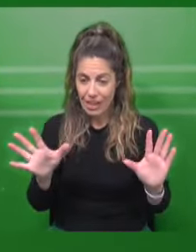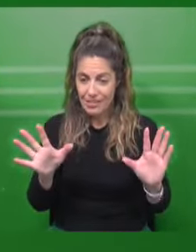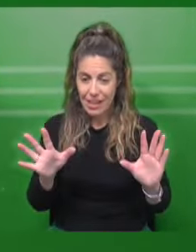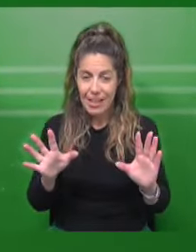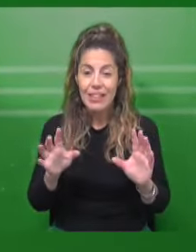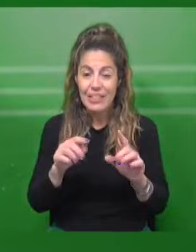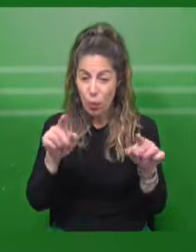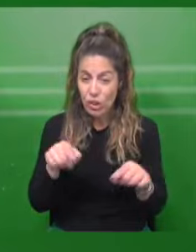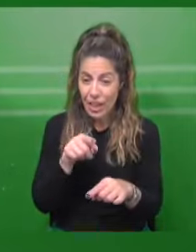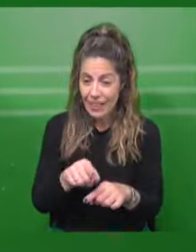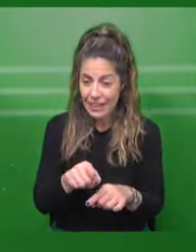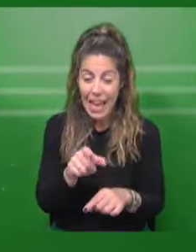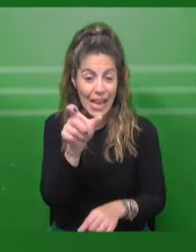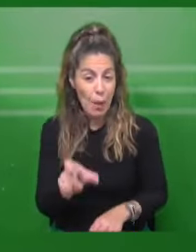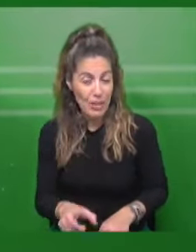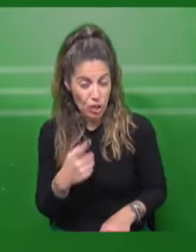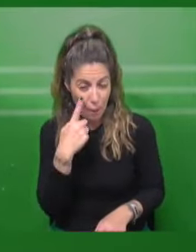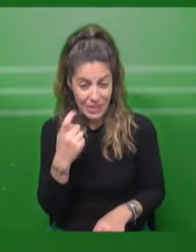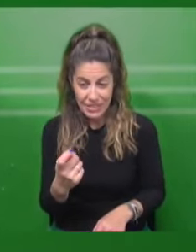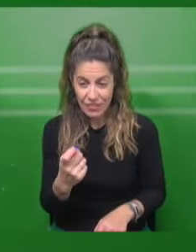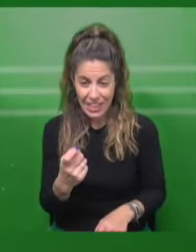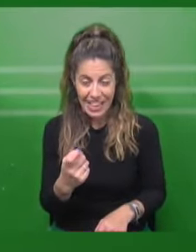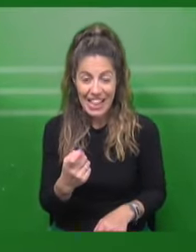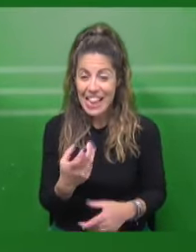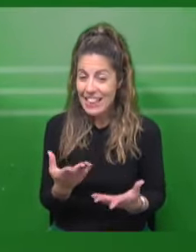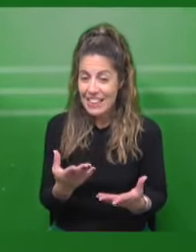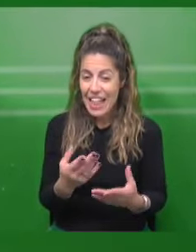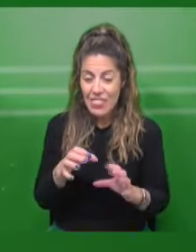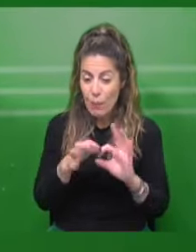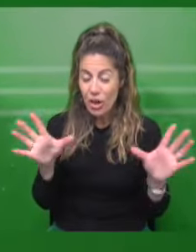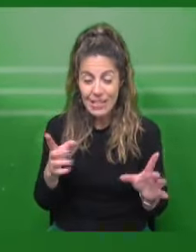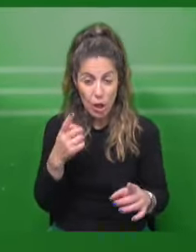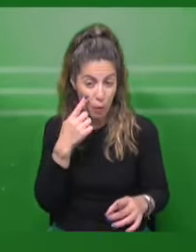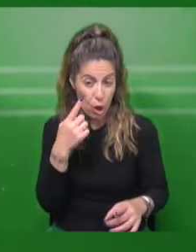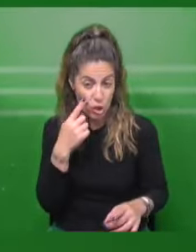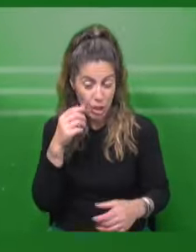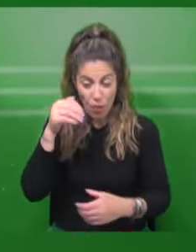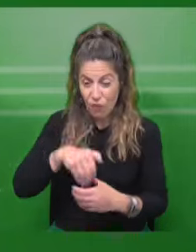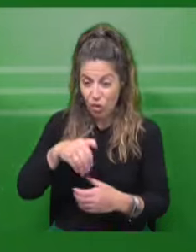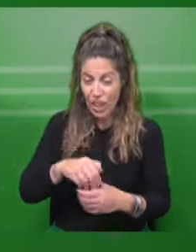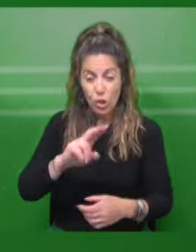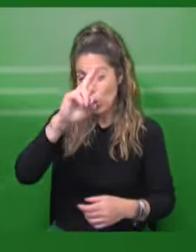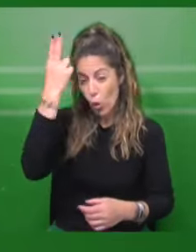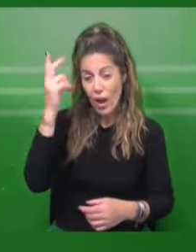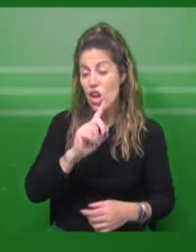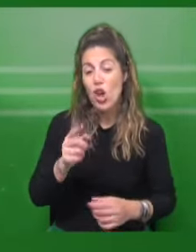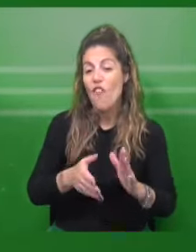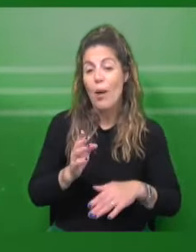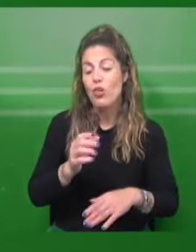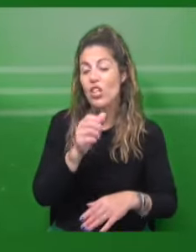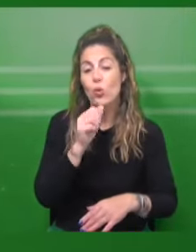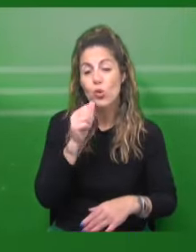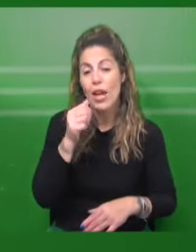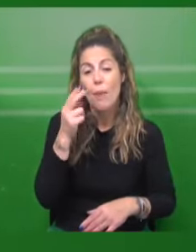cuestionada de ese lugar porque la gente percibe que las democracias tal como las conocemos votando en Uruguay no vamos a resolver problemas de ese